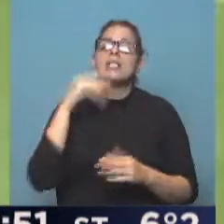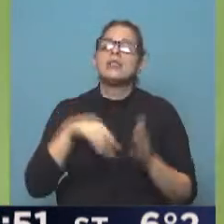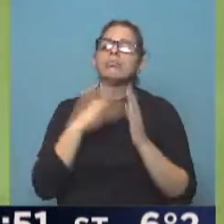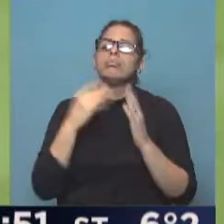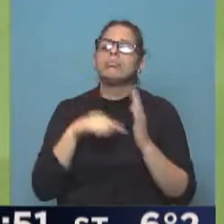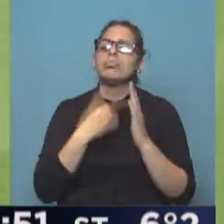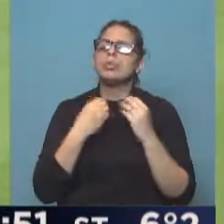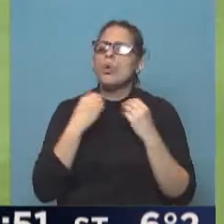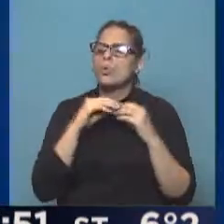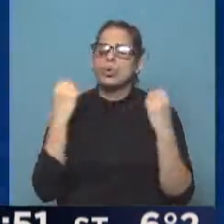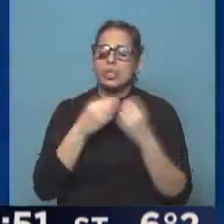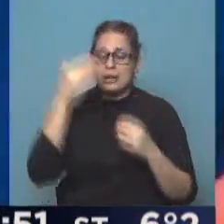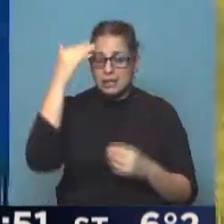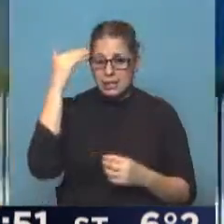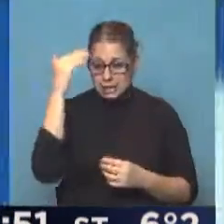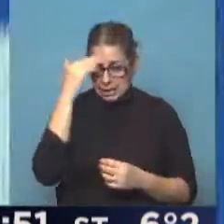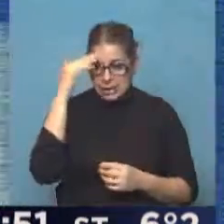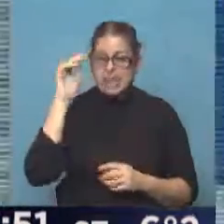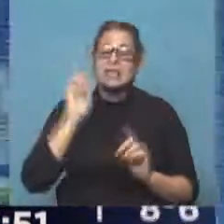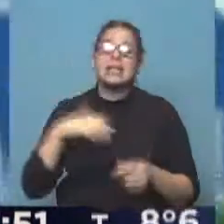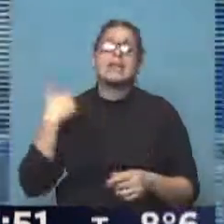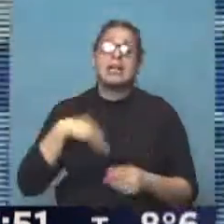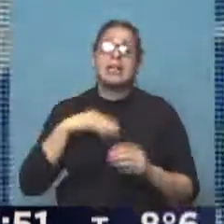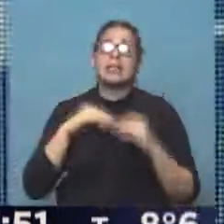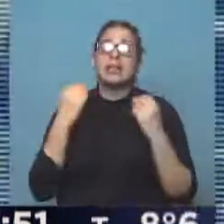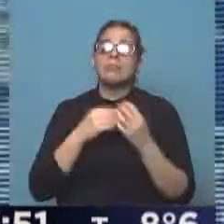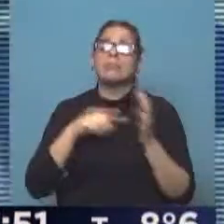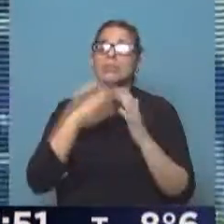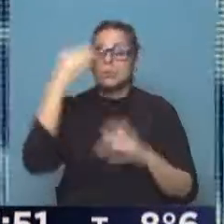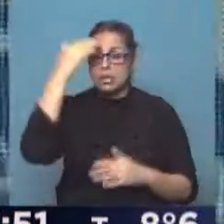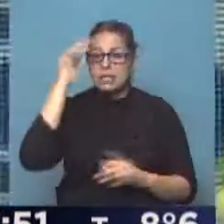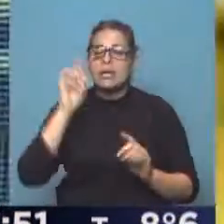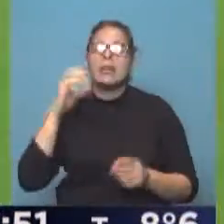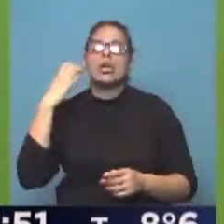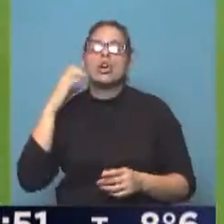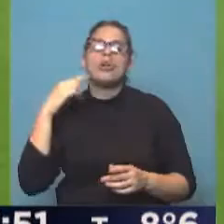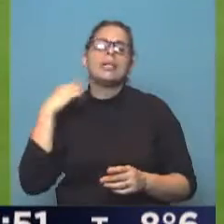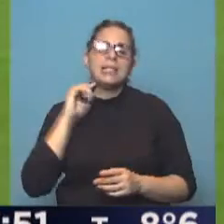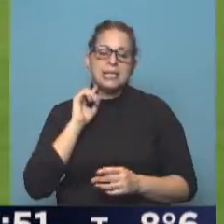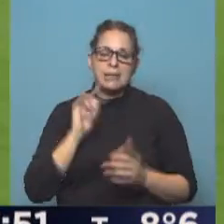con 15 también Argentina y con 13 Colombia. Hasta aquí los tres que hoy clasificarían al próximo Mundial.